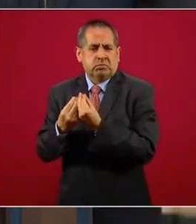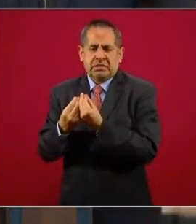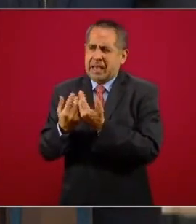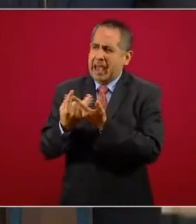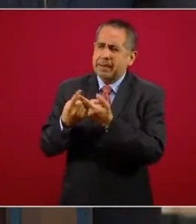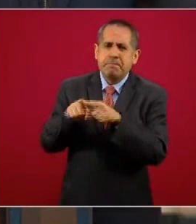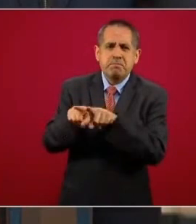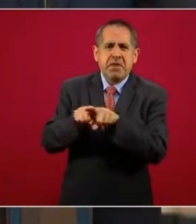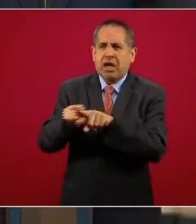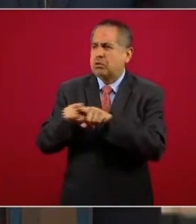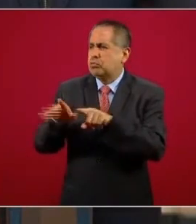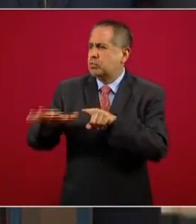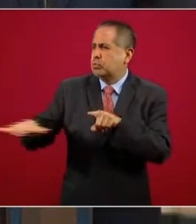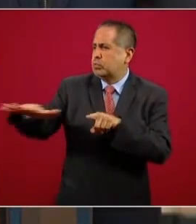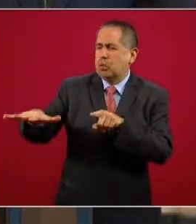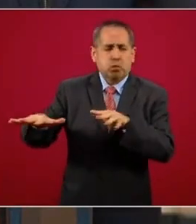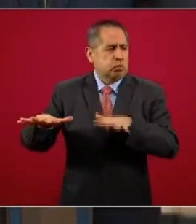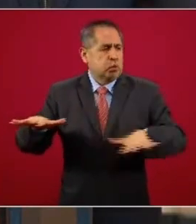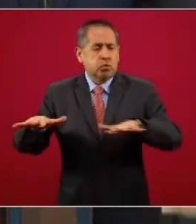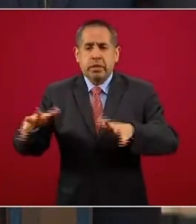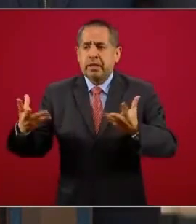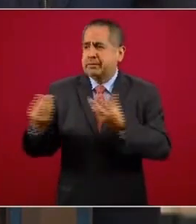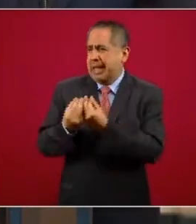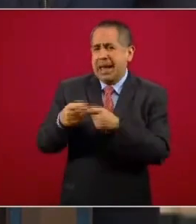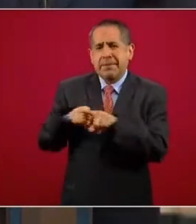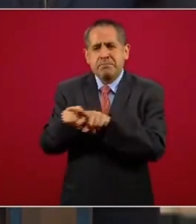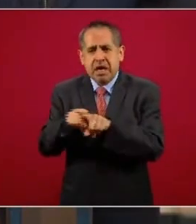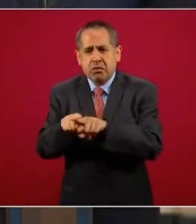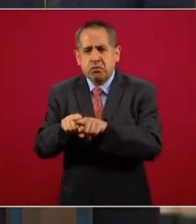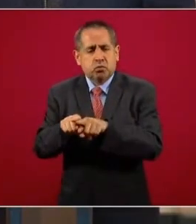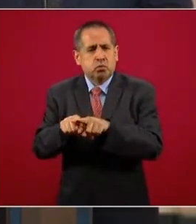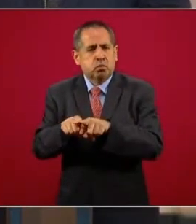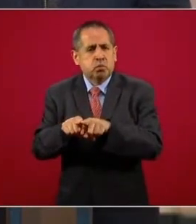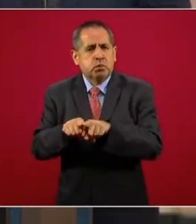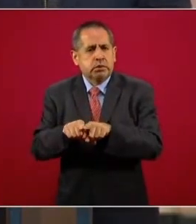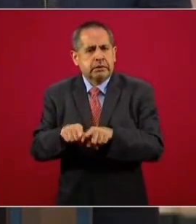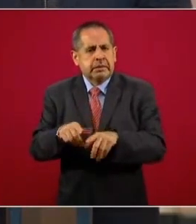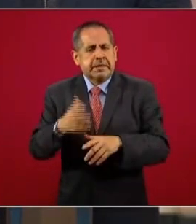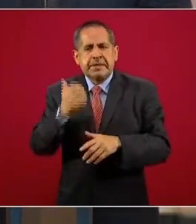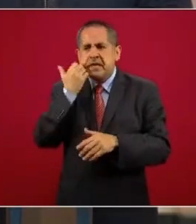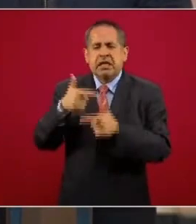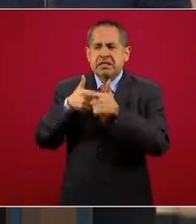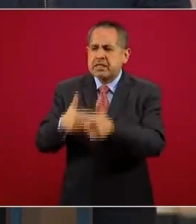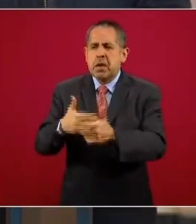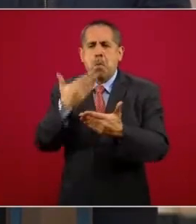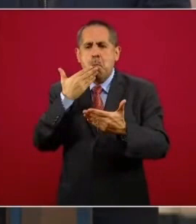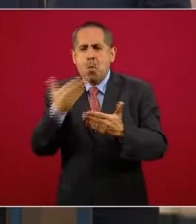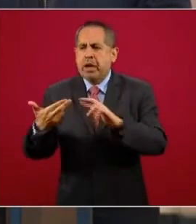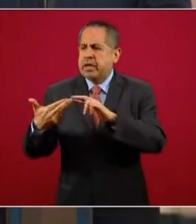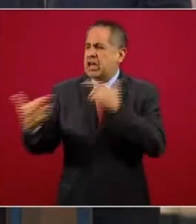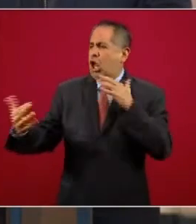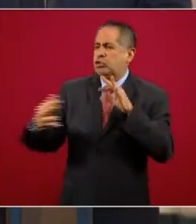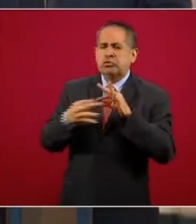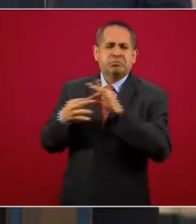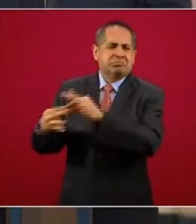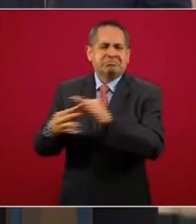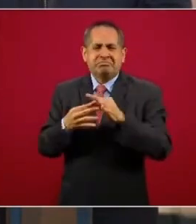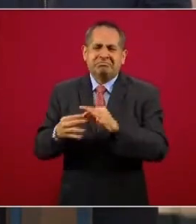hermanos que queremos mantener buenas relaciones